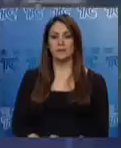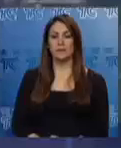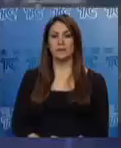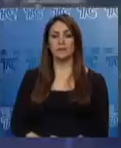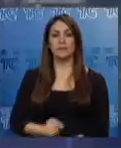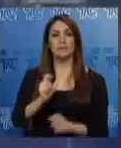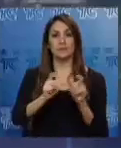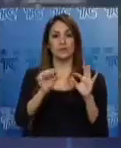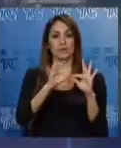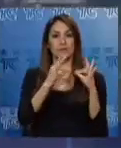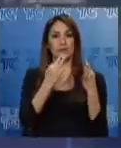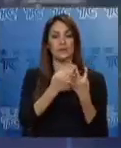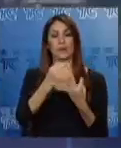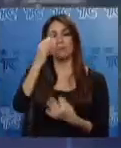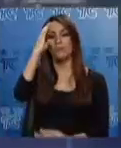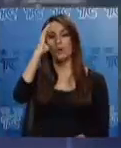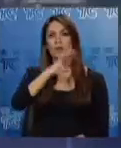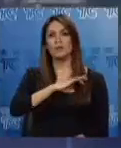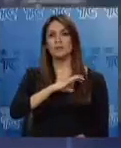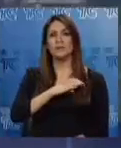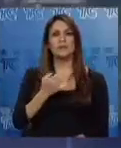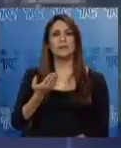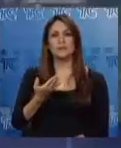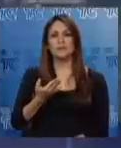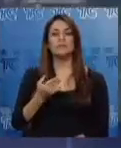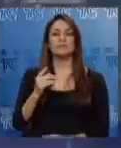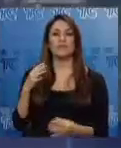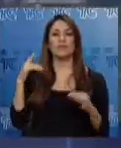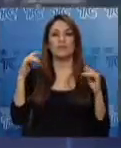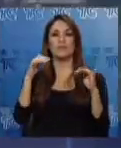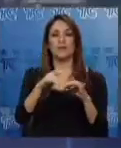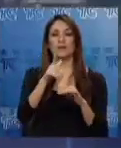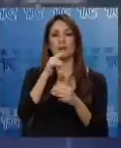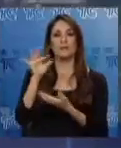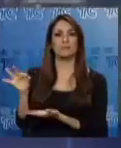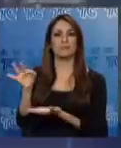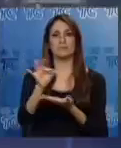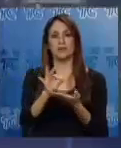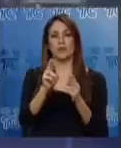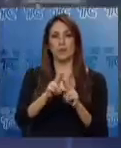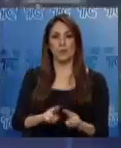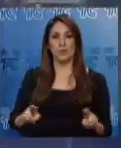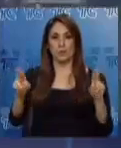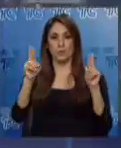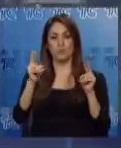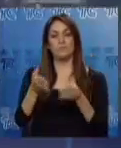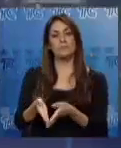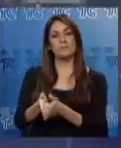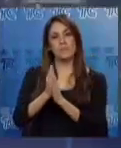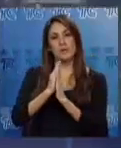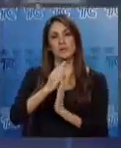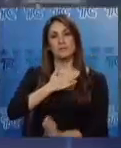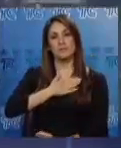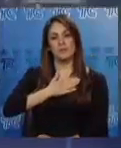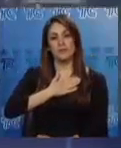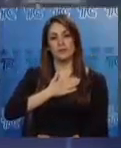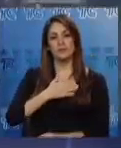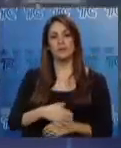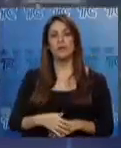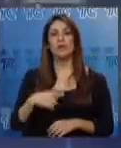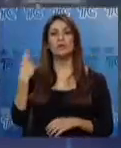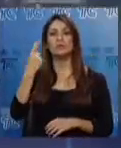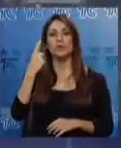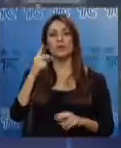y familiares de policías heridos en protesta se reunieron con un representante de las Naciones Unidas para pedir que no solo se velen por los